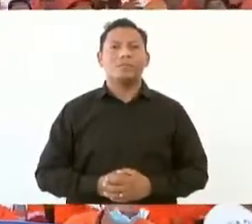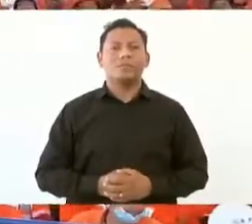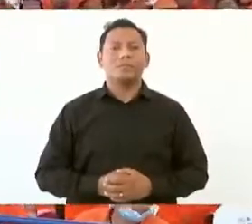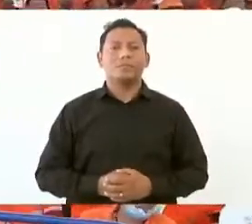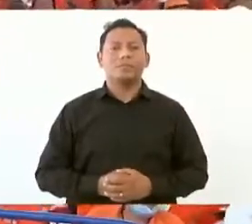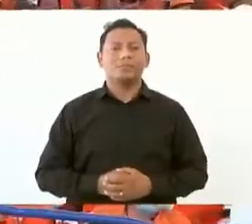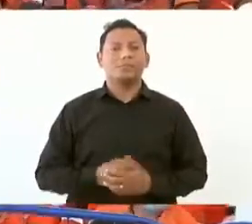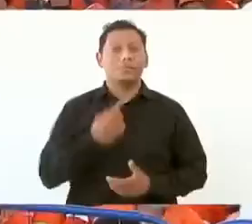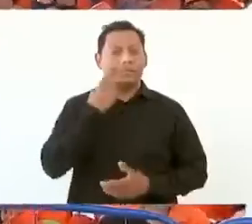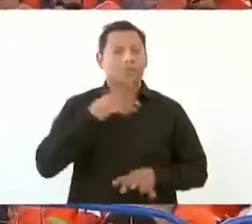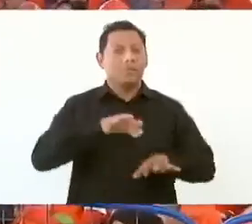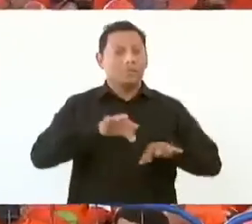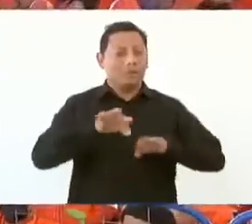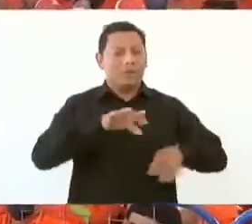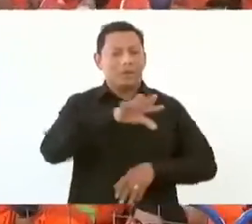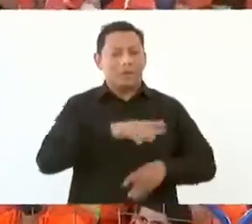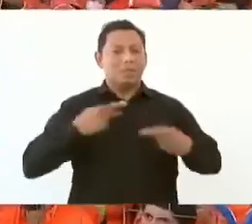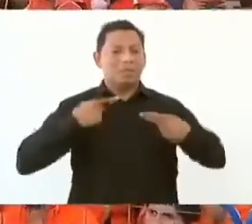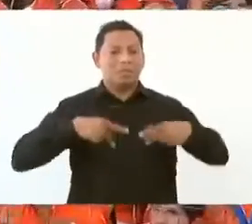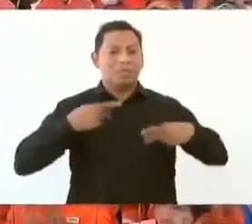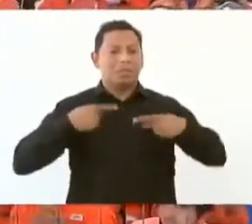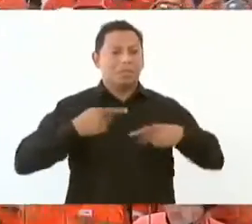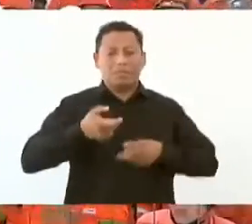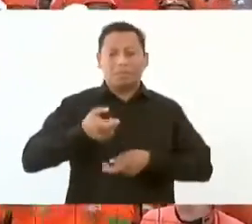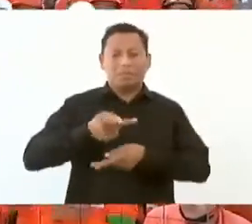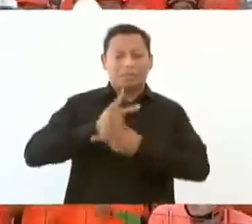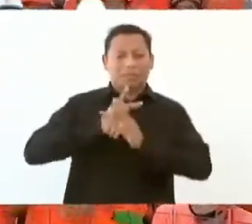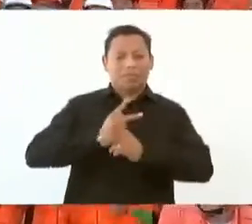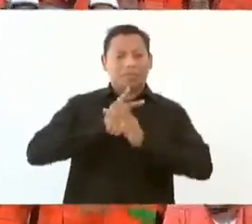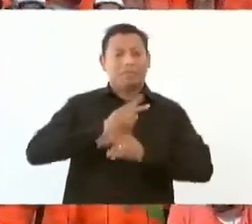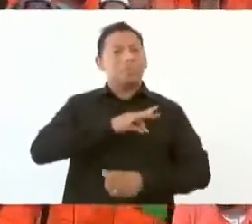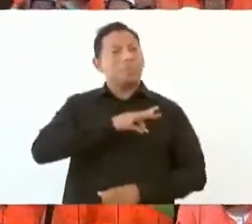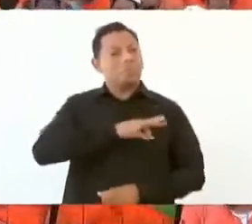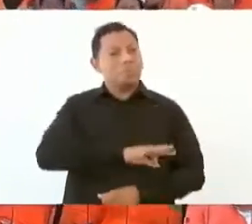que haya prestaciones,